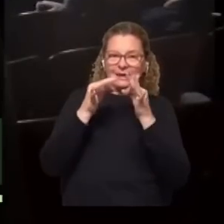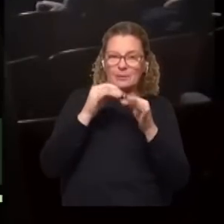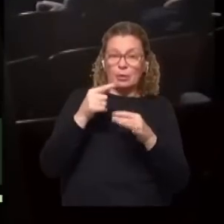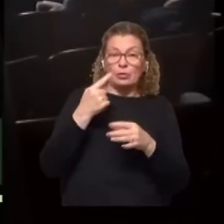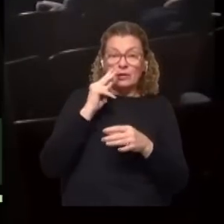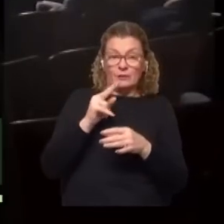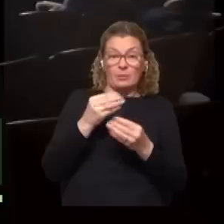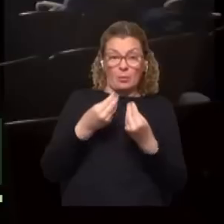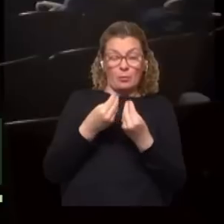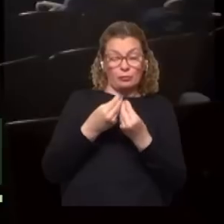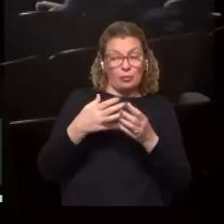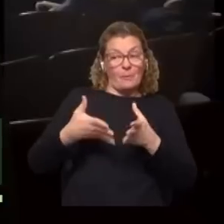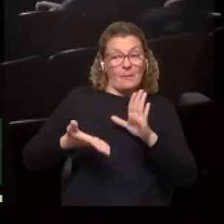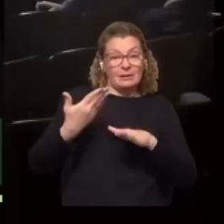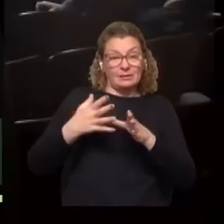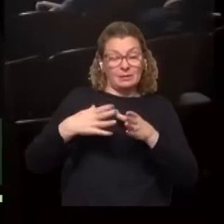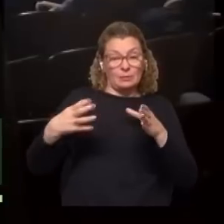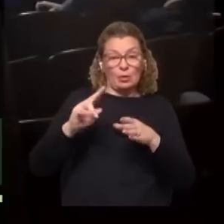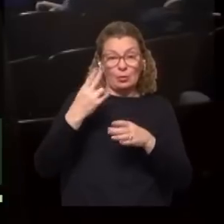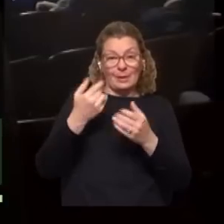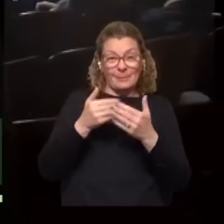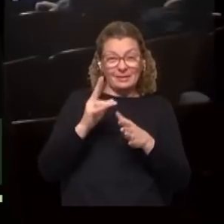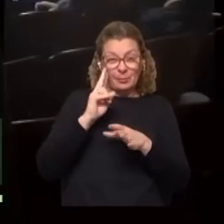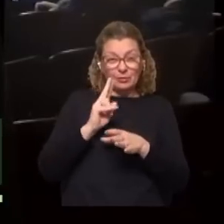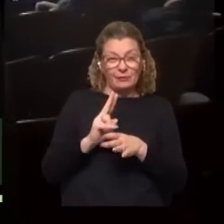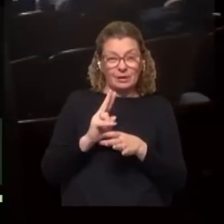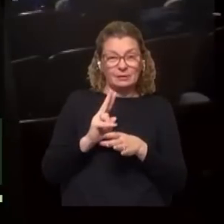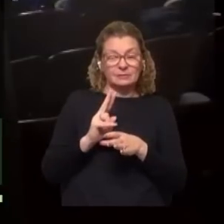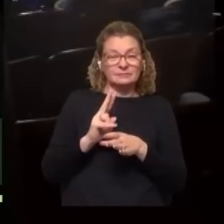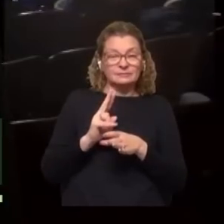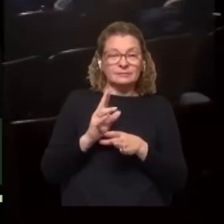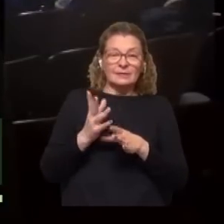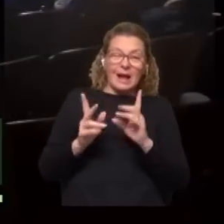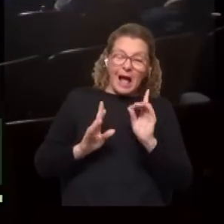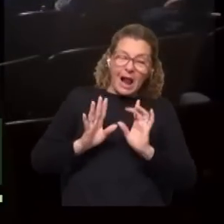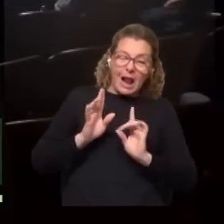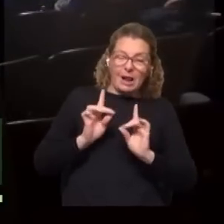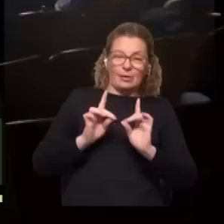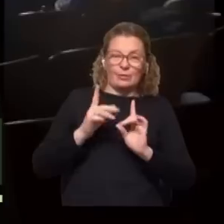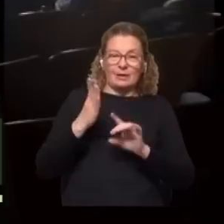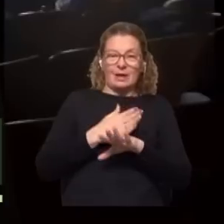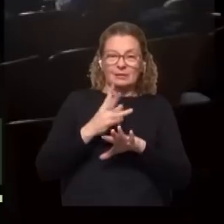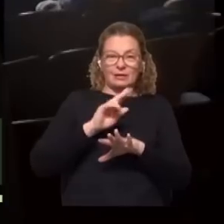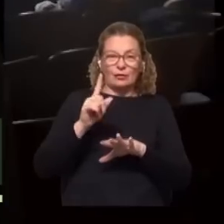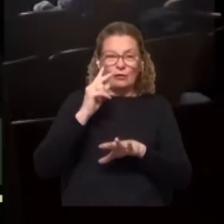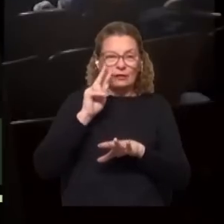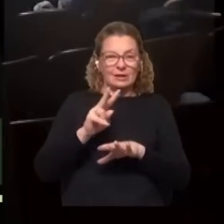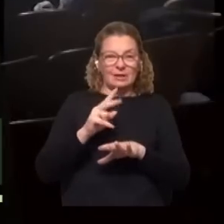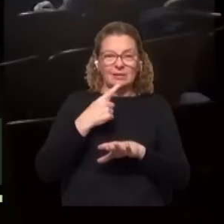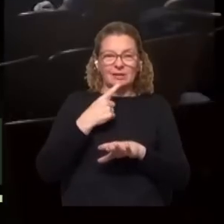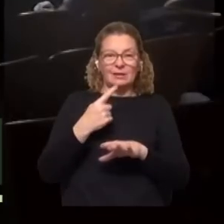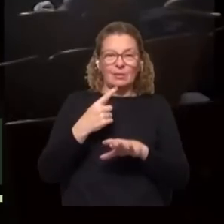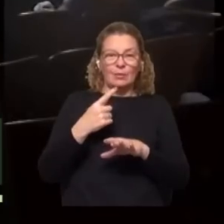esa polarización mucho más creciente en Uruguay empezamos a ver ciertos elementos que antes no se veían de